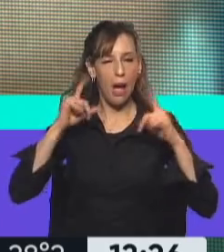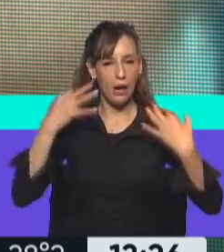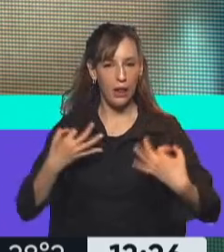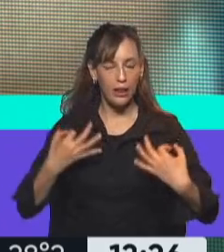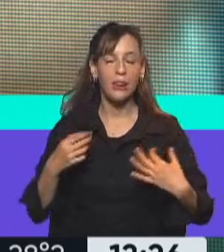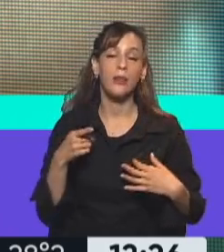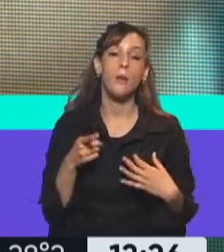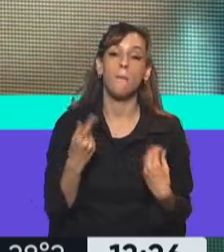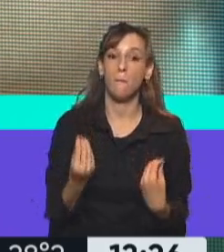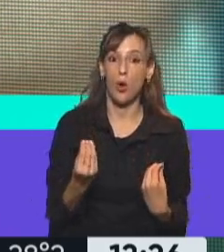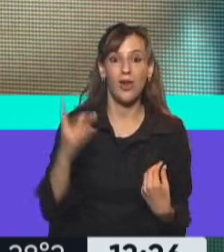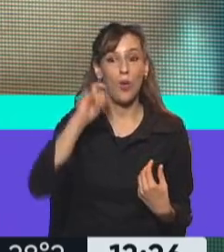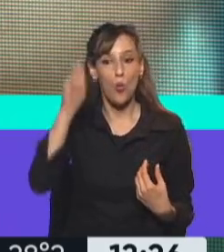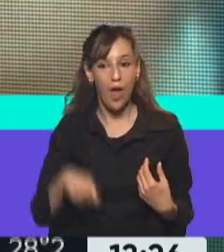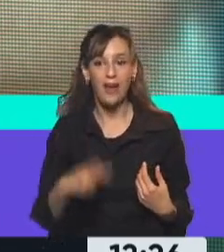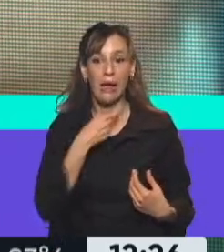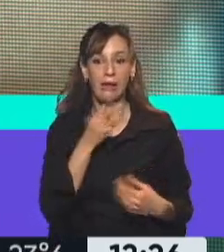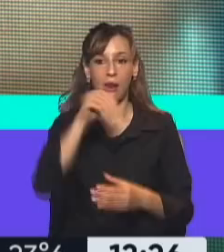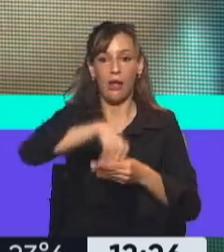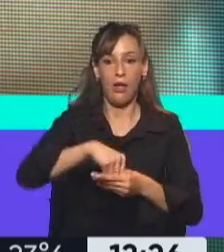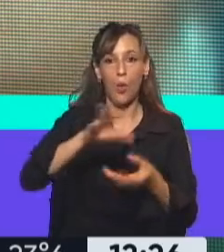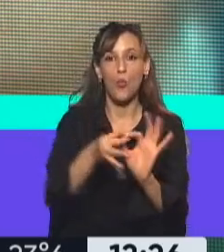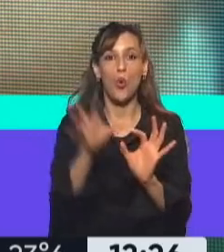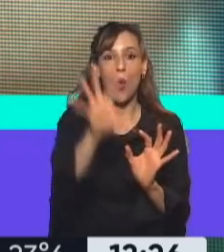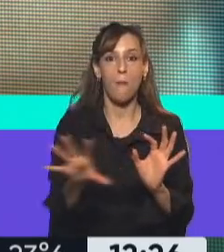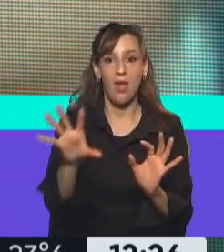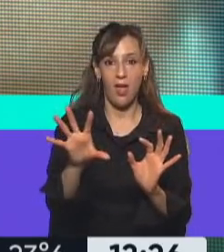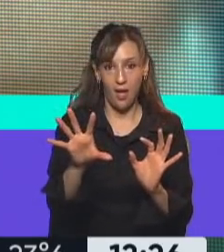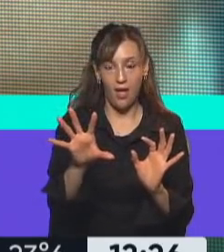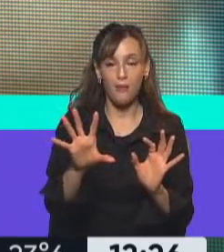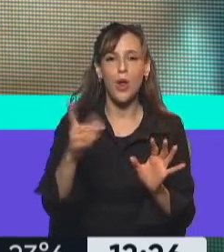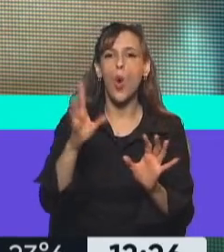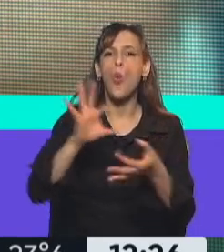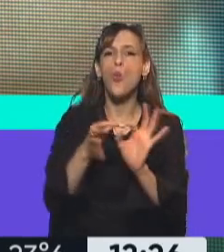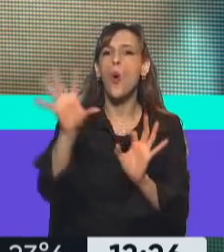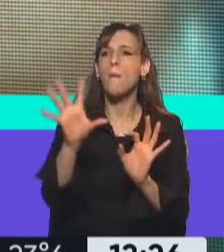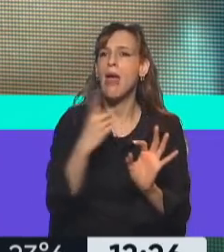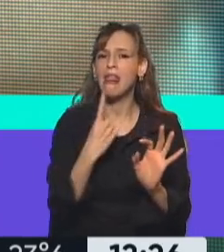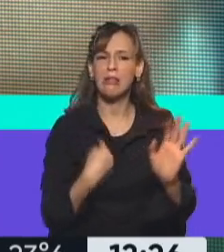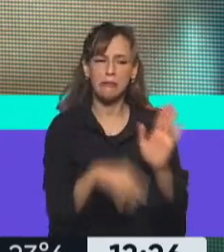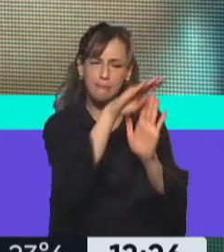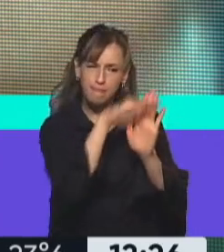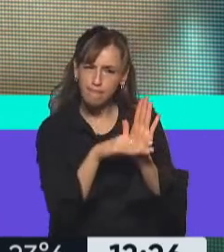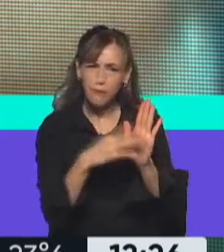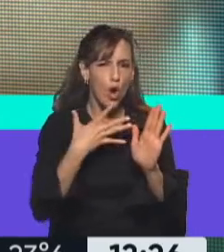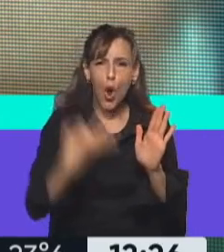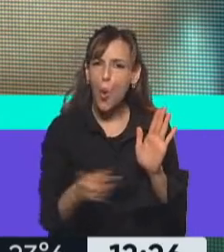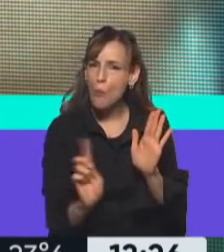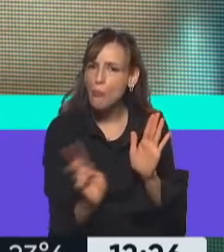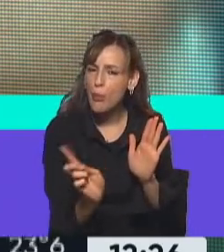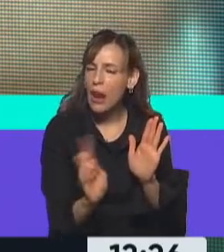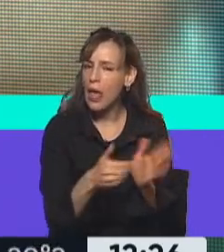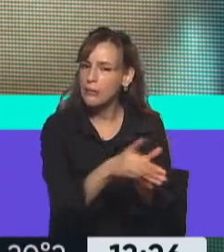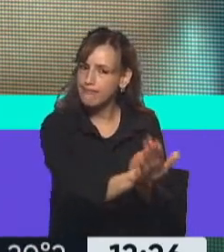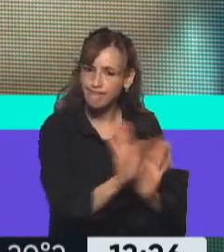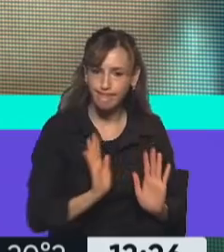contexto es la entrada de Ucrania a la Unión Europea y la Unión Europea dice que no cumple los estándares. Y por otro lado tenemos que